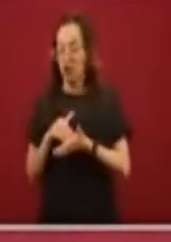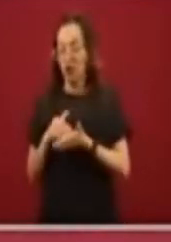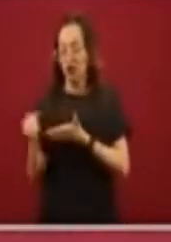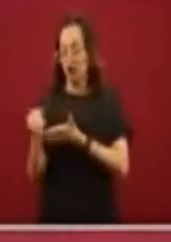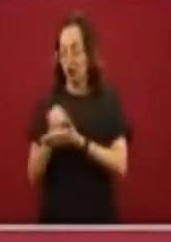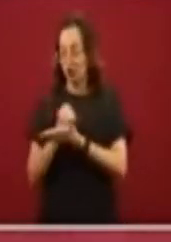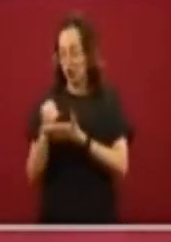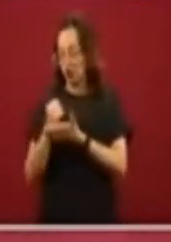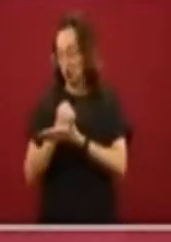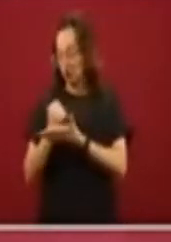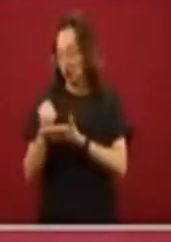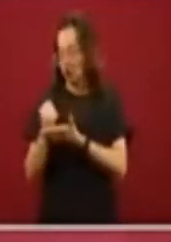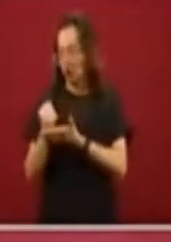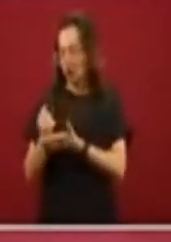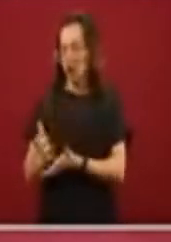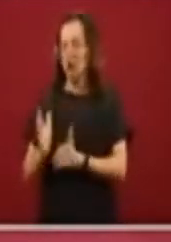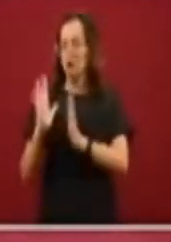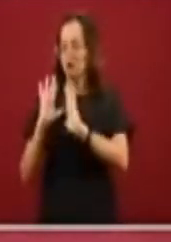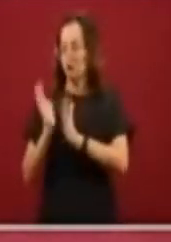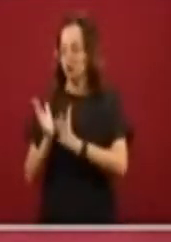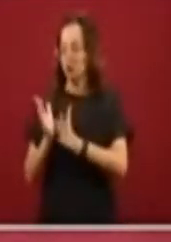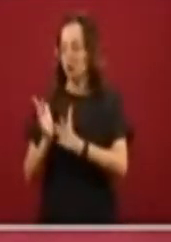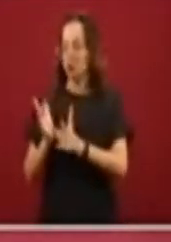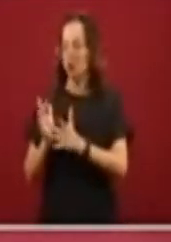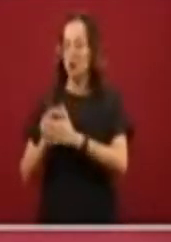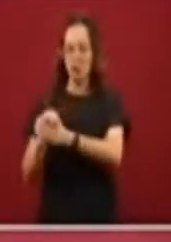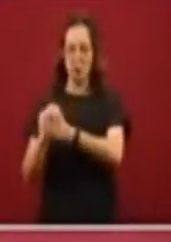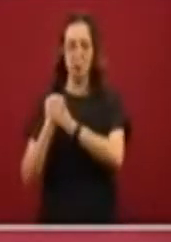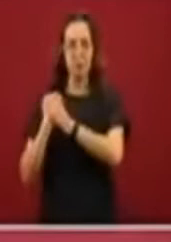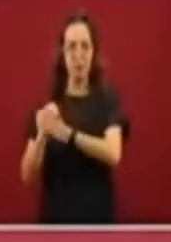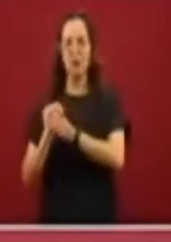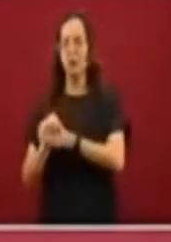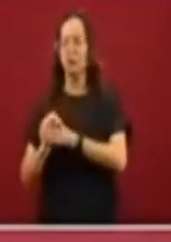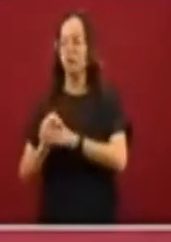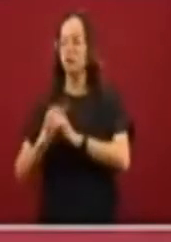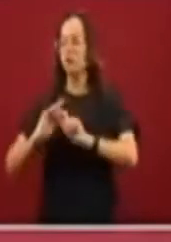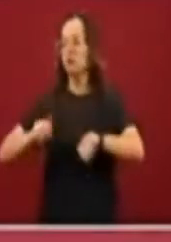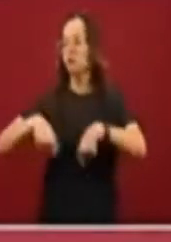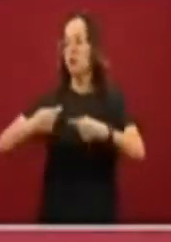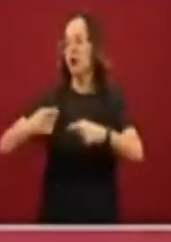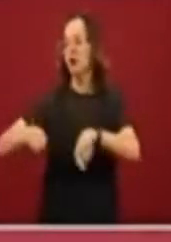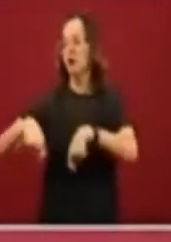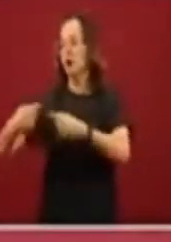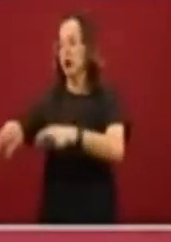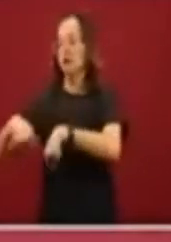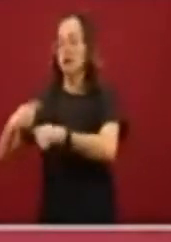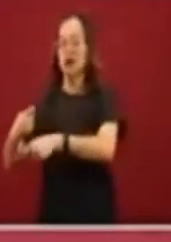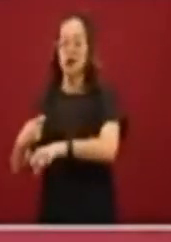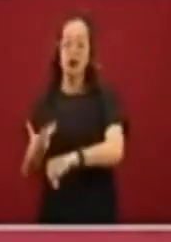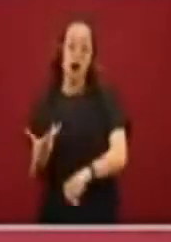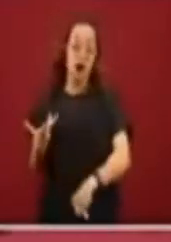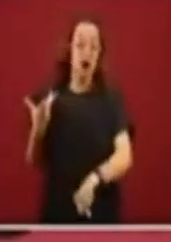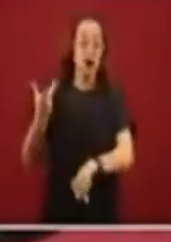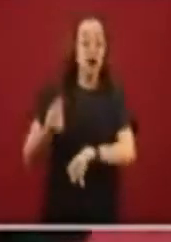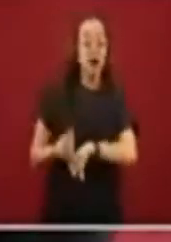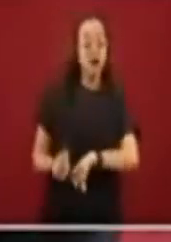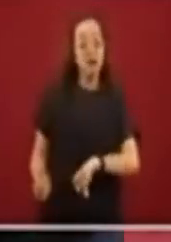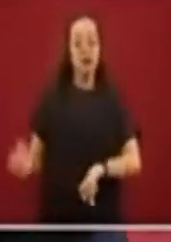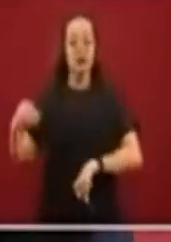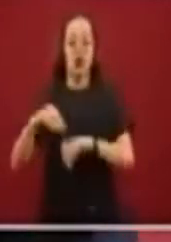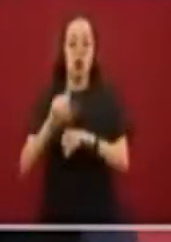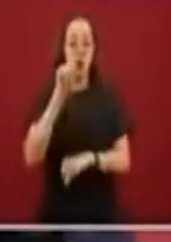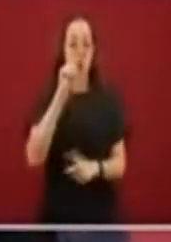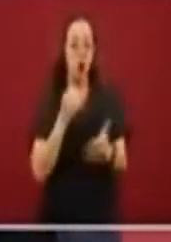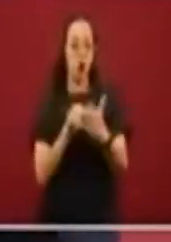que se están entregando en las tandas para el bienestar. Nada más que en tandas del